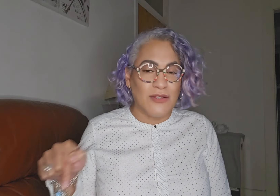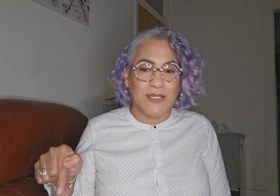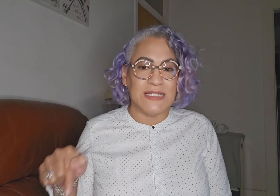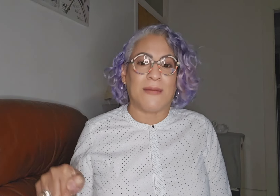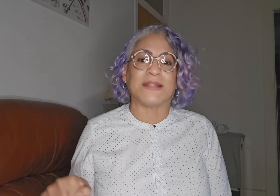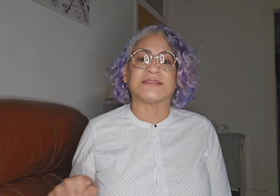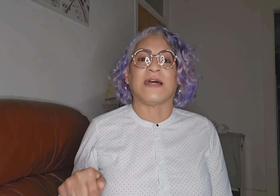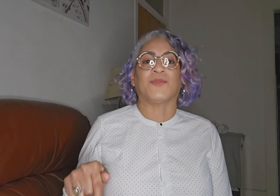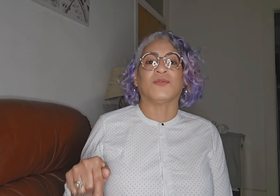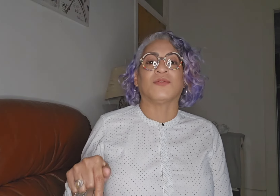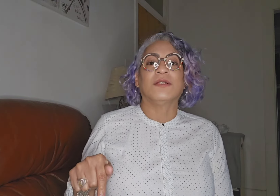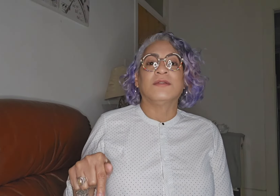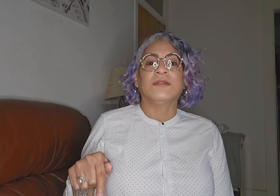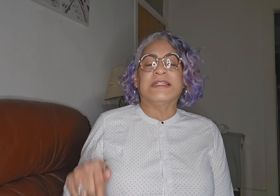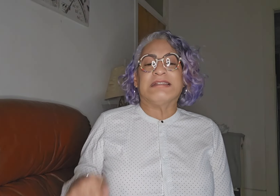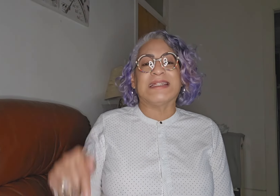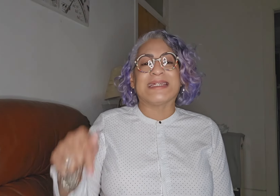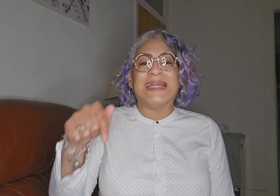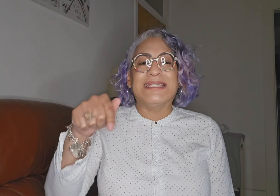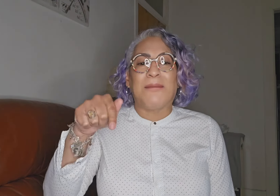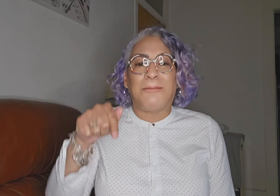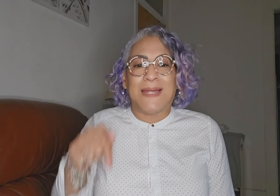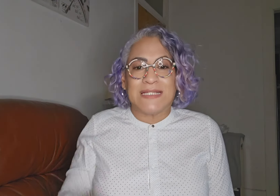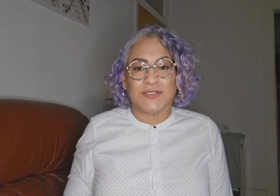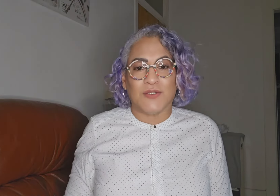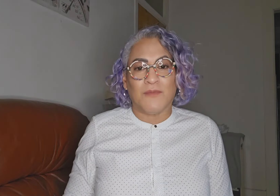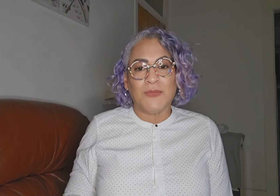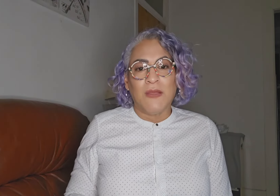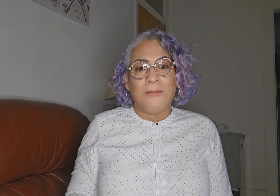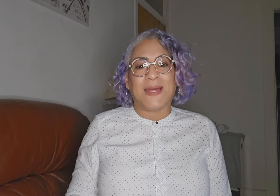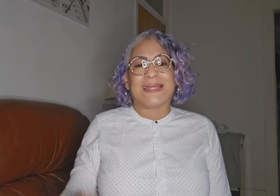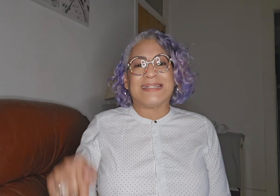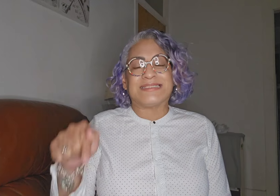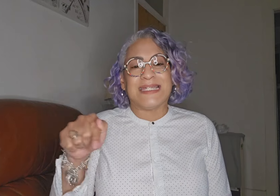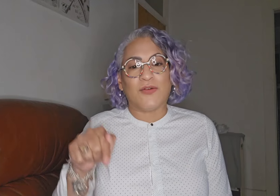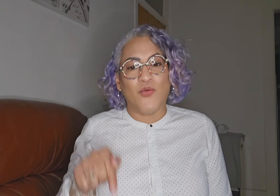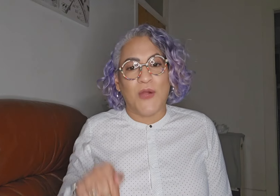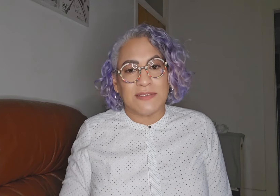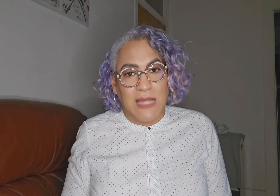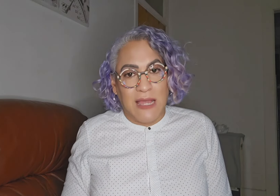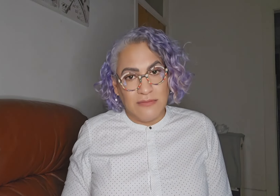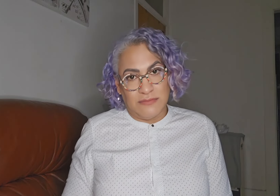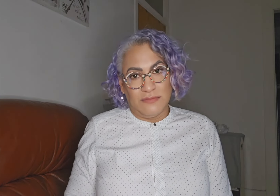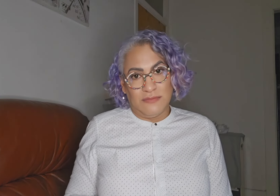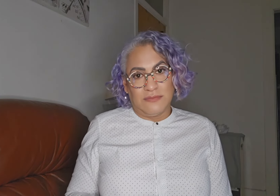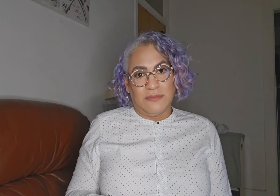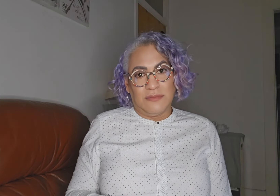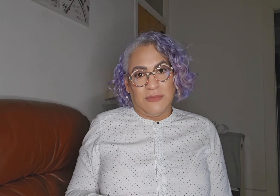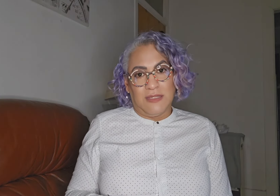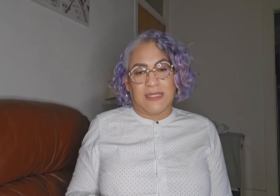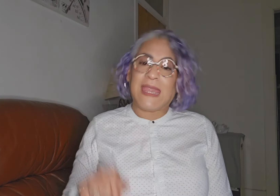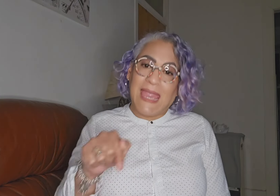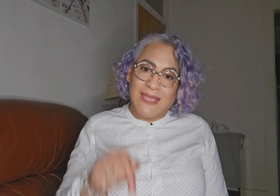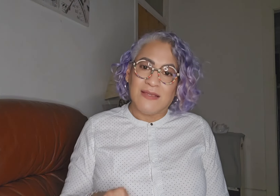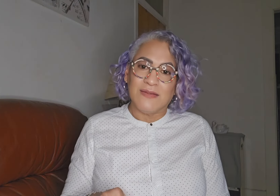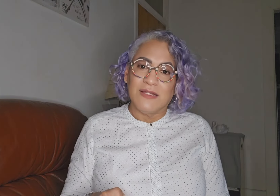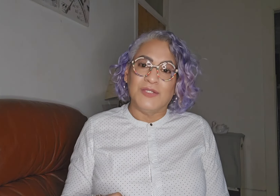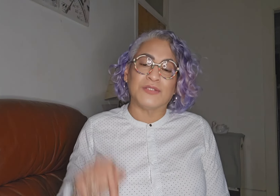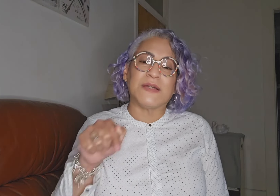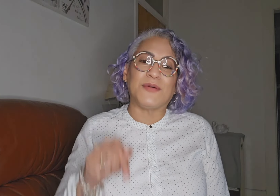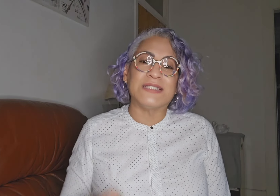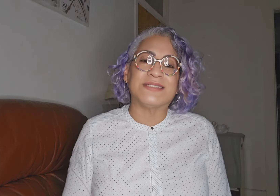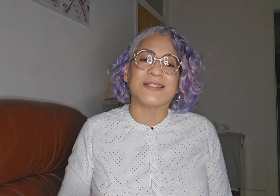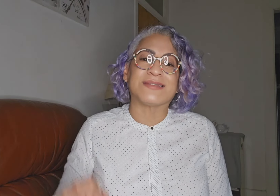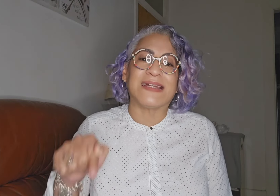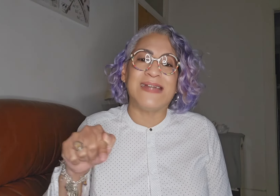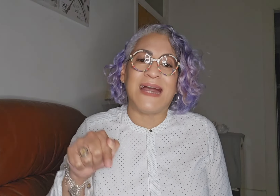me encanta lo que le está pasando, y tiene que ir preso para que se dé cuenta que